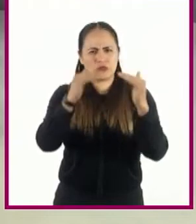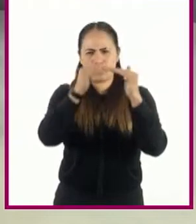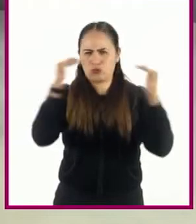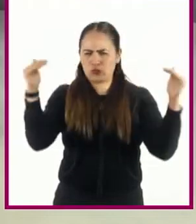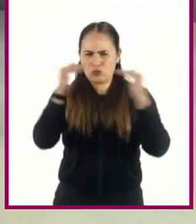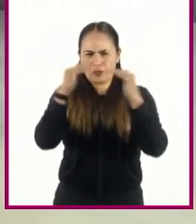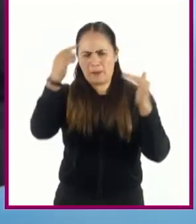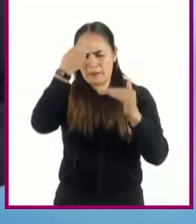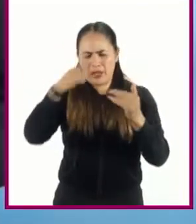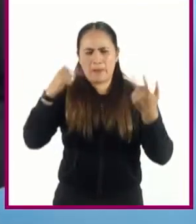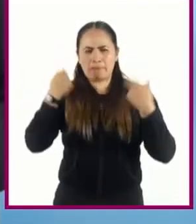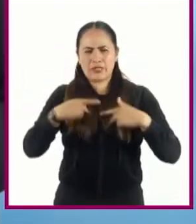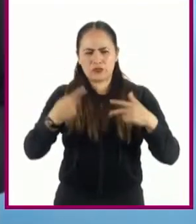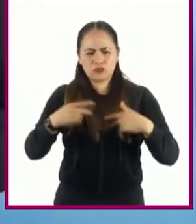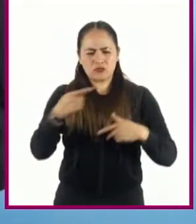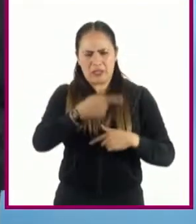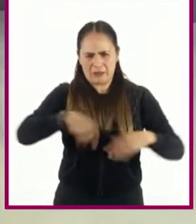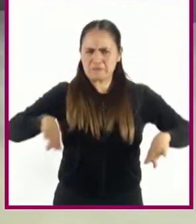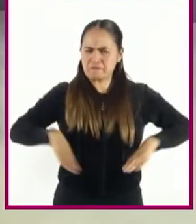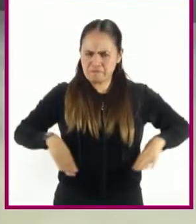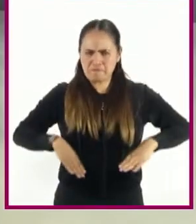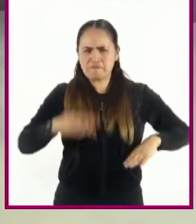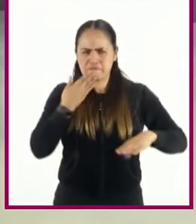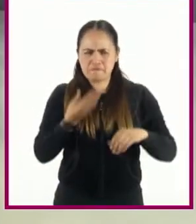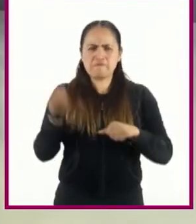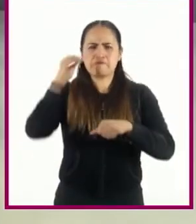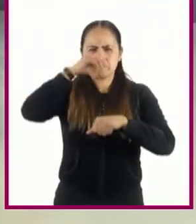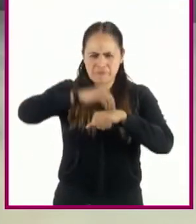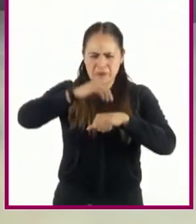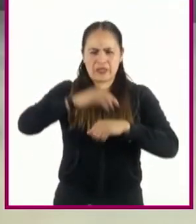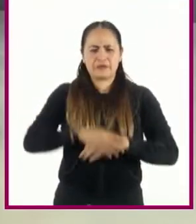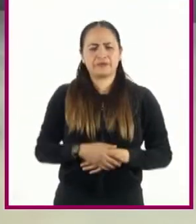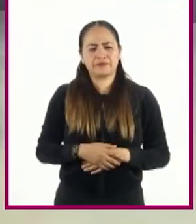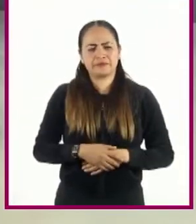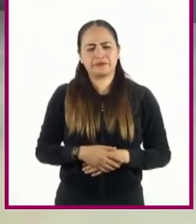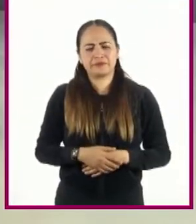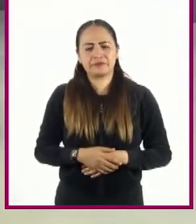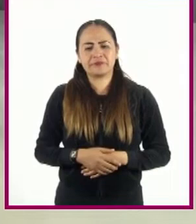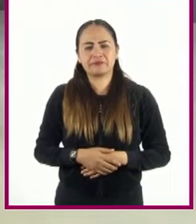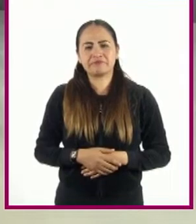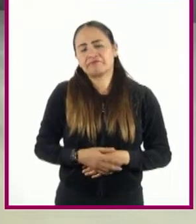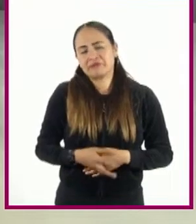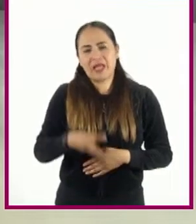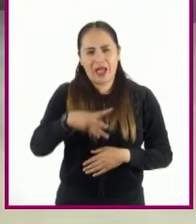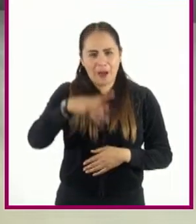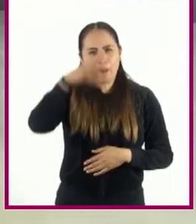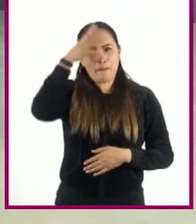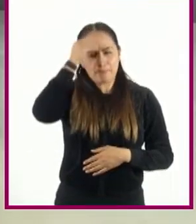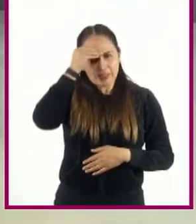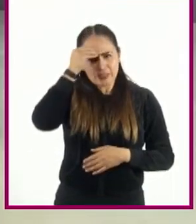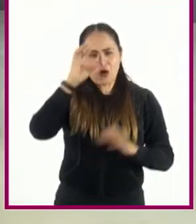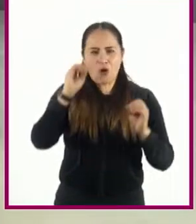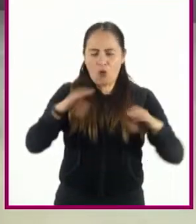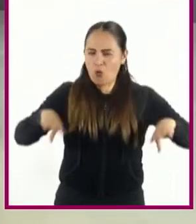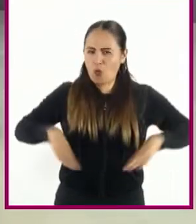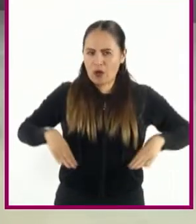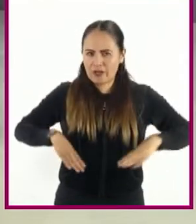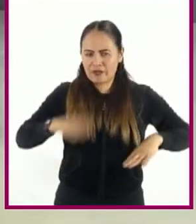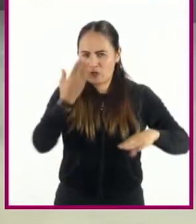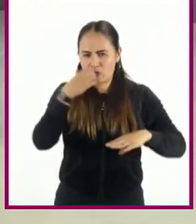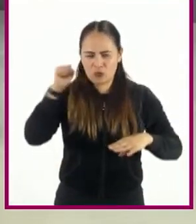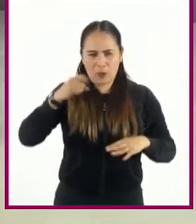formación de los ciudadanos del futuro, pues aportan algún aprendizaje o habilidad que nos ayuda a